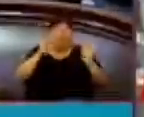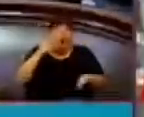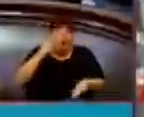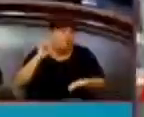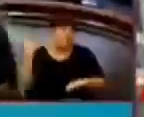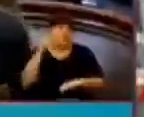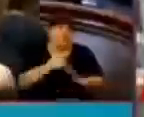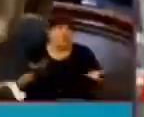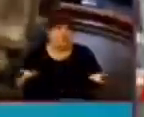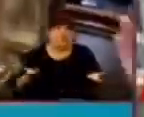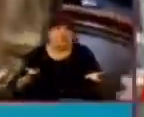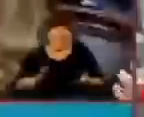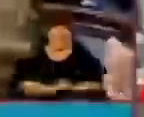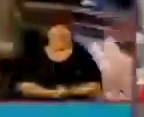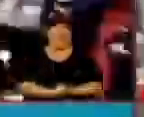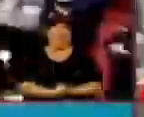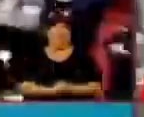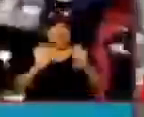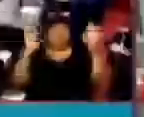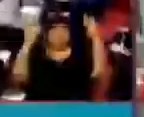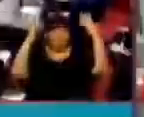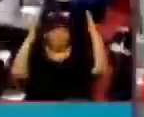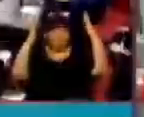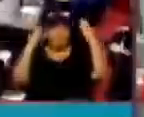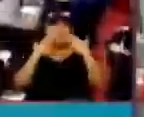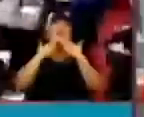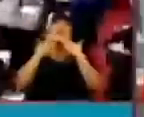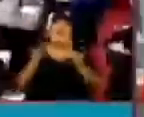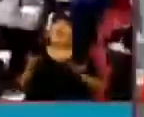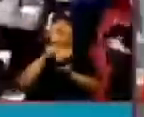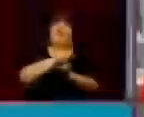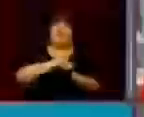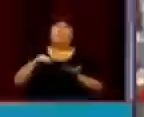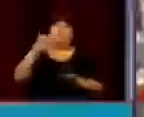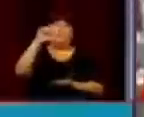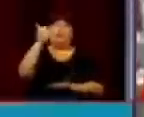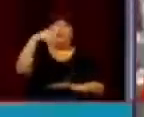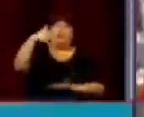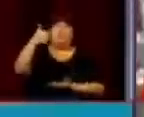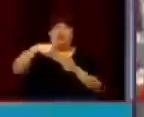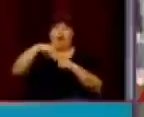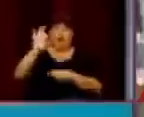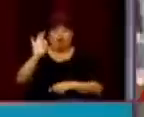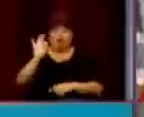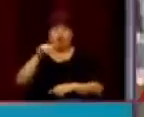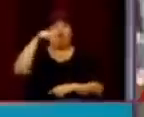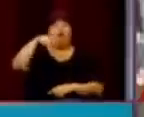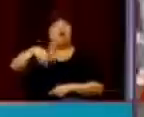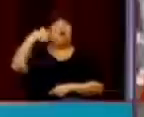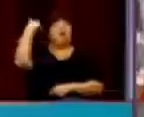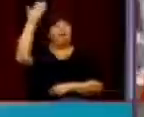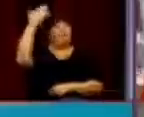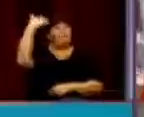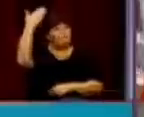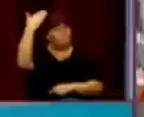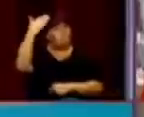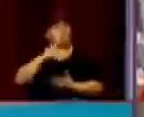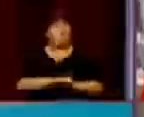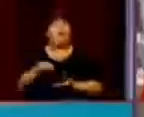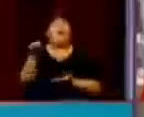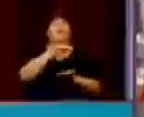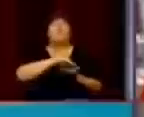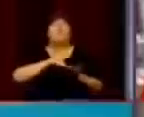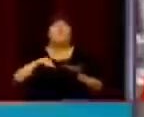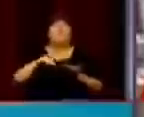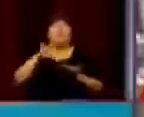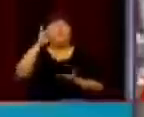mí, pero que para otros son muy buenas. Pero estamos justamente luchando en sistemas abiertos con...